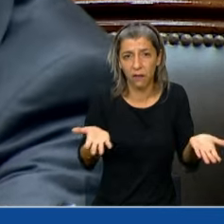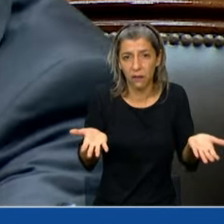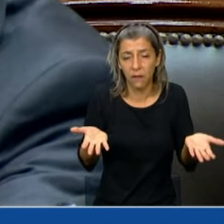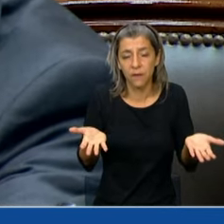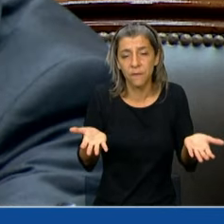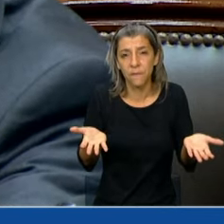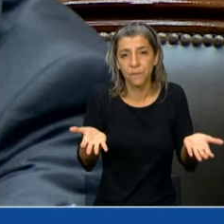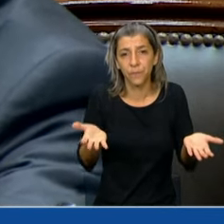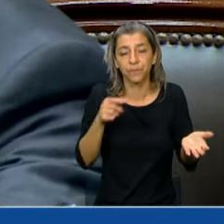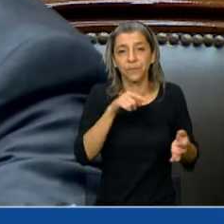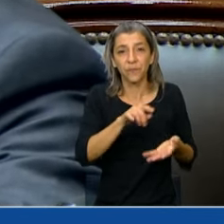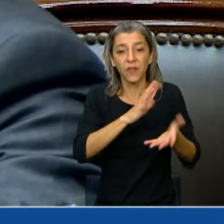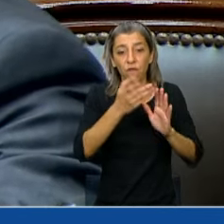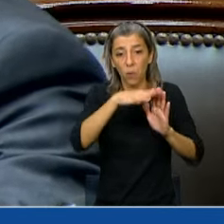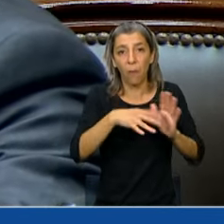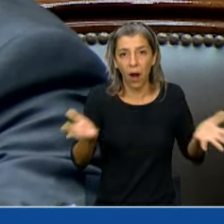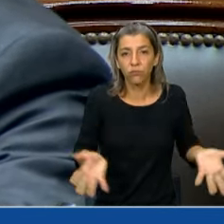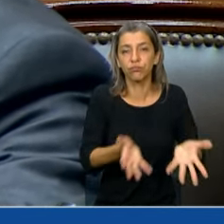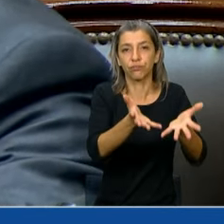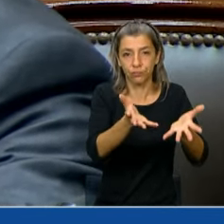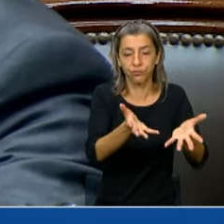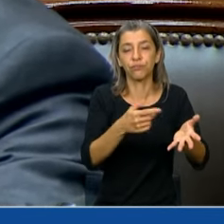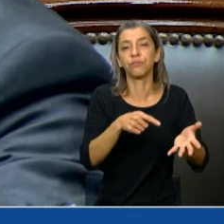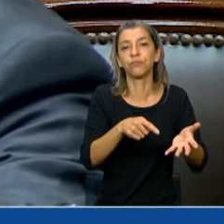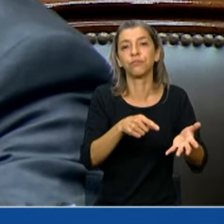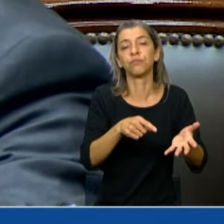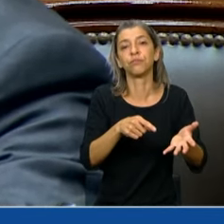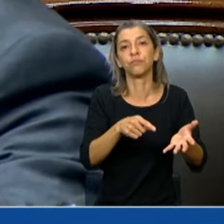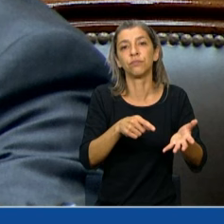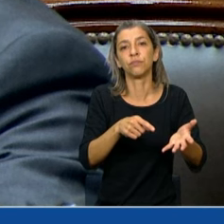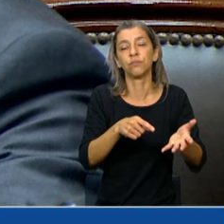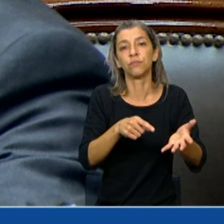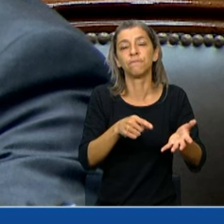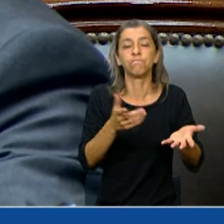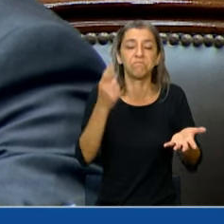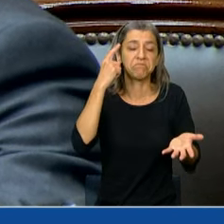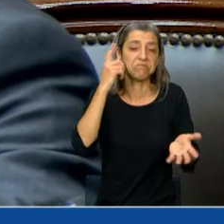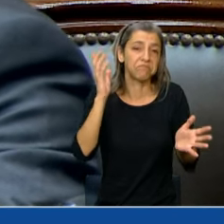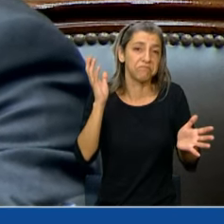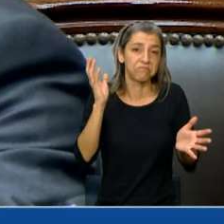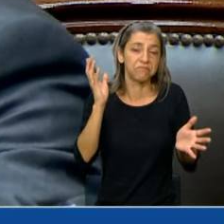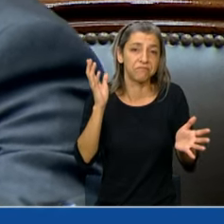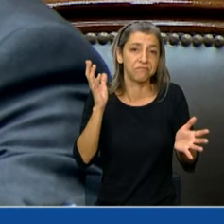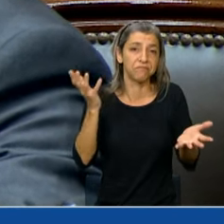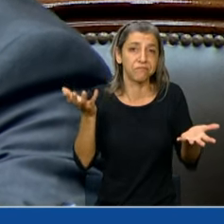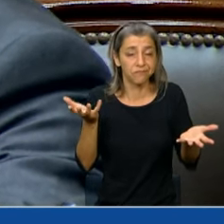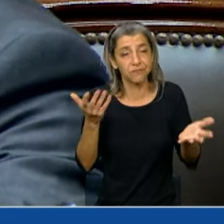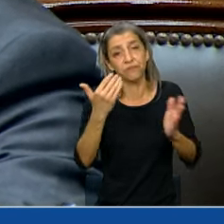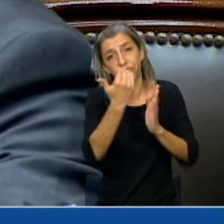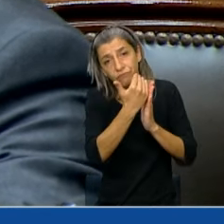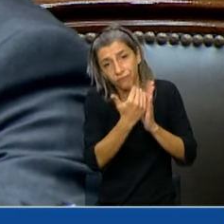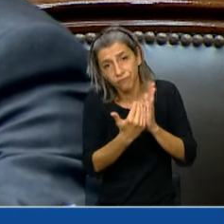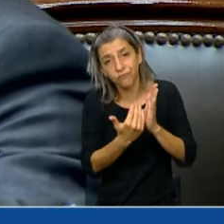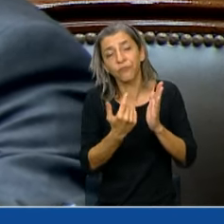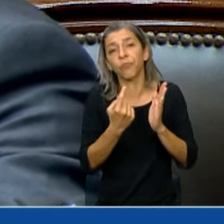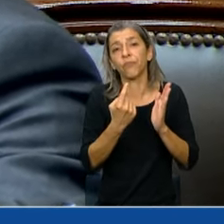el régimen de promoción de Industria alcanzado que crea este proyecto yo diría establece